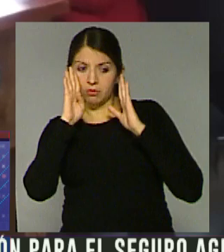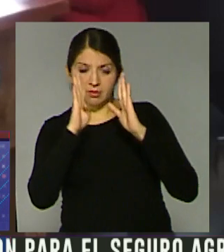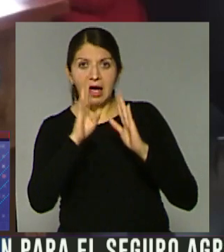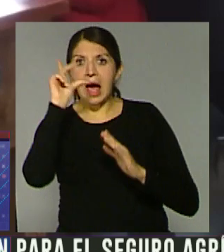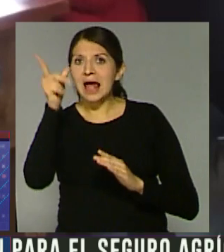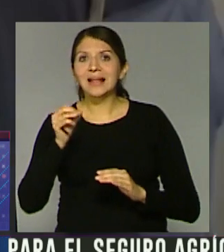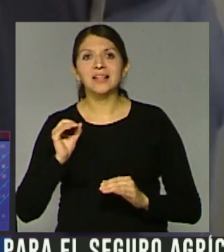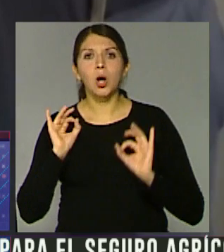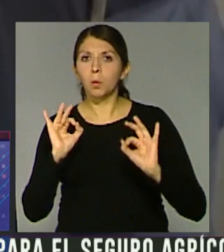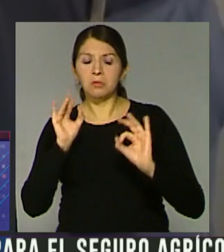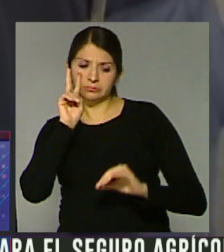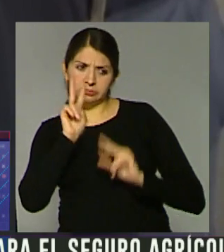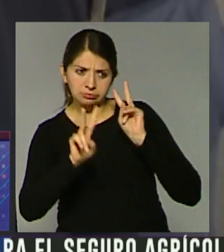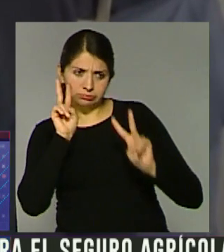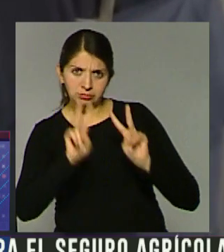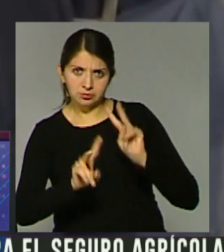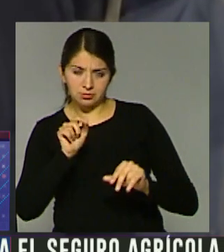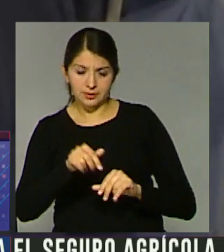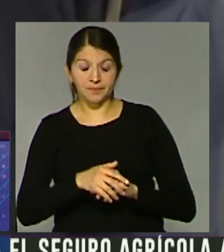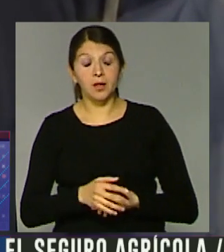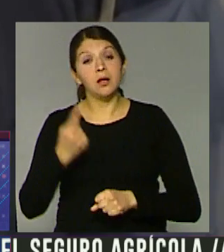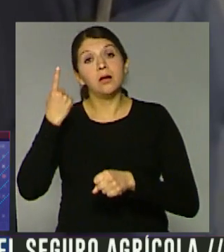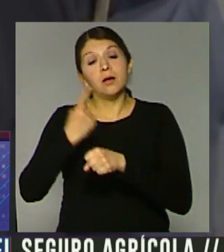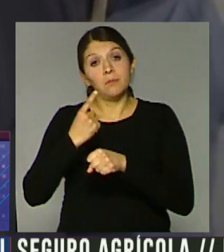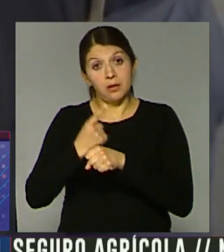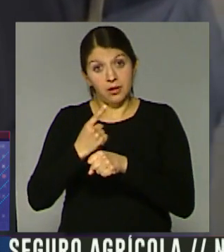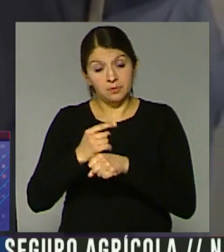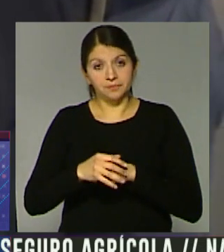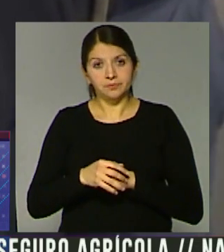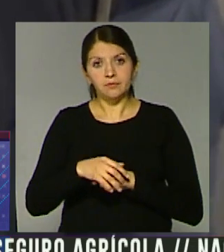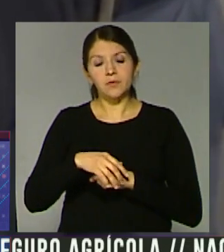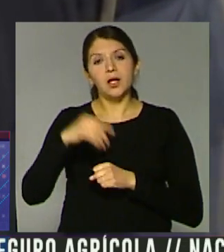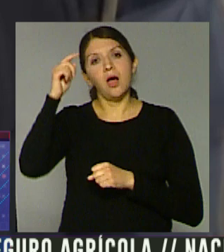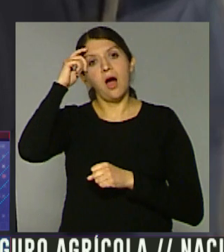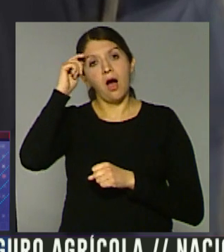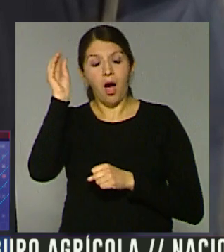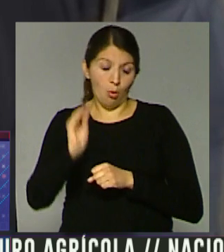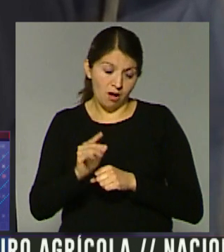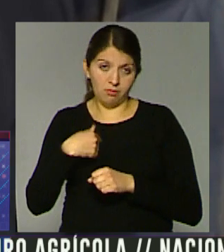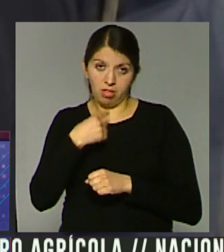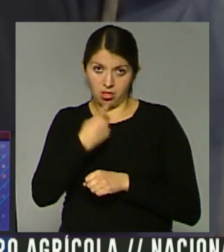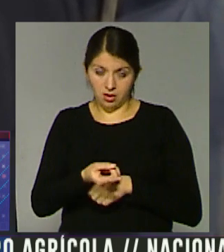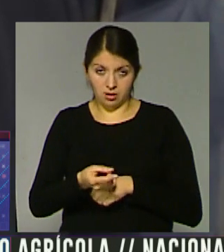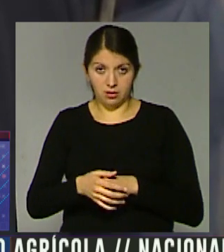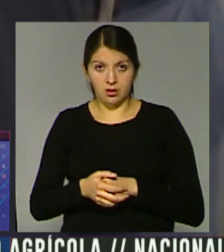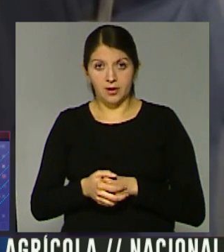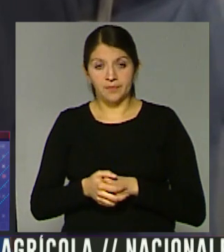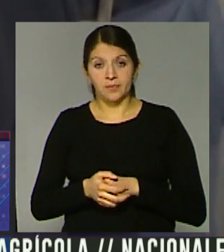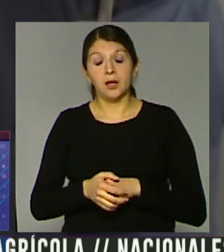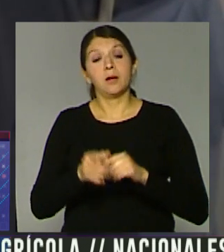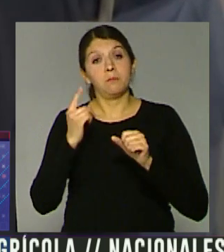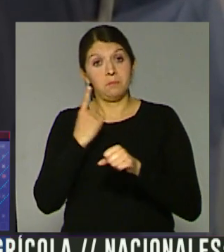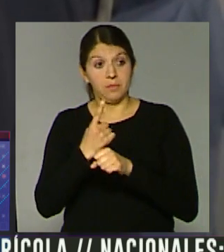país. Lo primero que se dijo por parte de los magistrados era que se le daba la oportunidad a Graciela